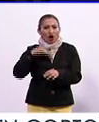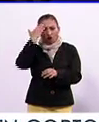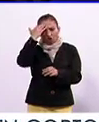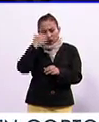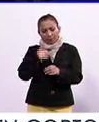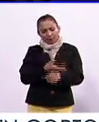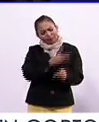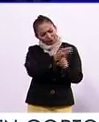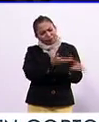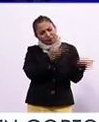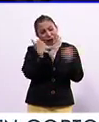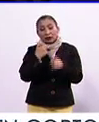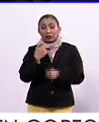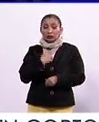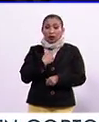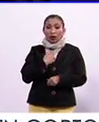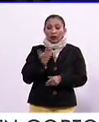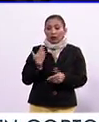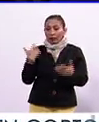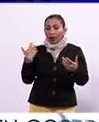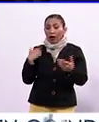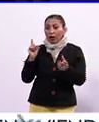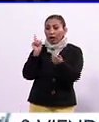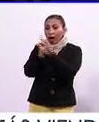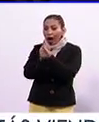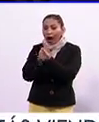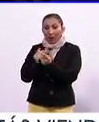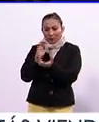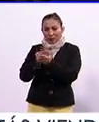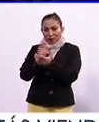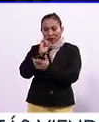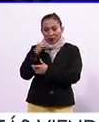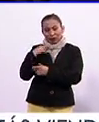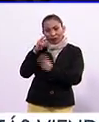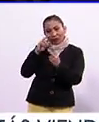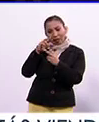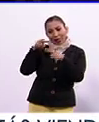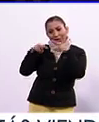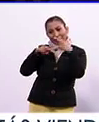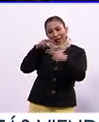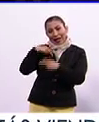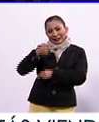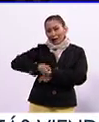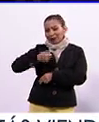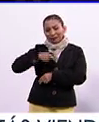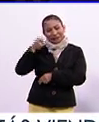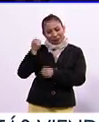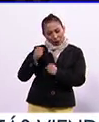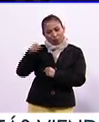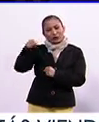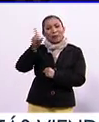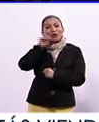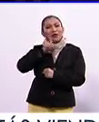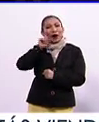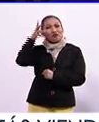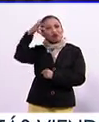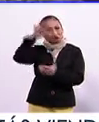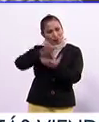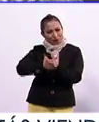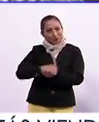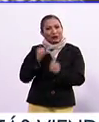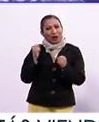conocía. Y ahí fue donde me topé con mi mujer, porque desde que la vi, la saludé, dije, hijo, creo que esta va a ser mi